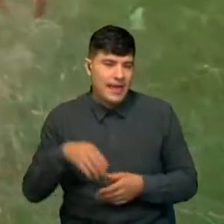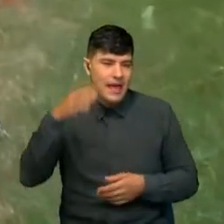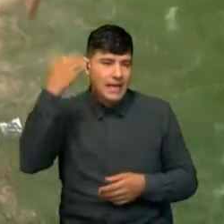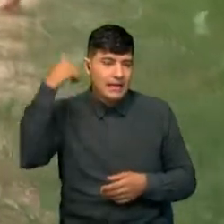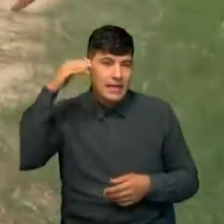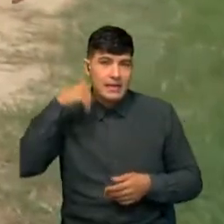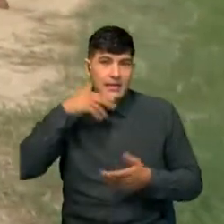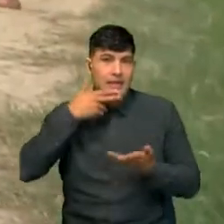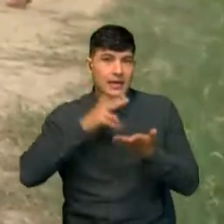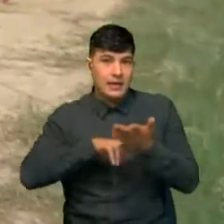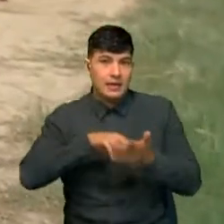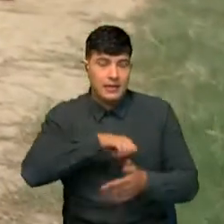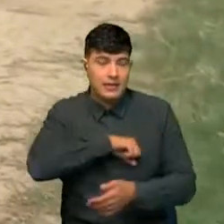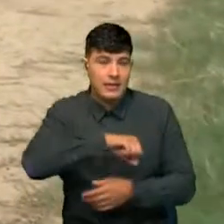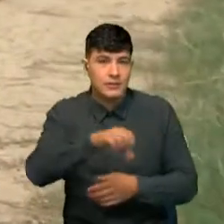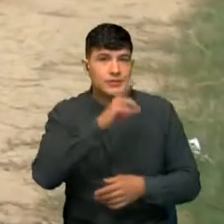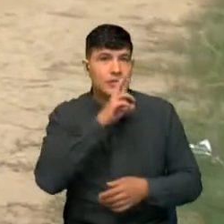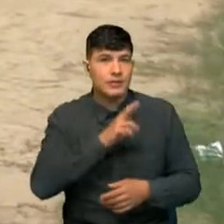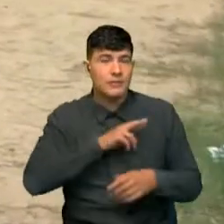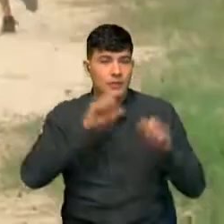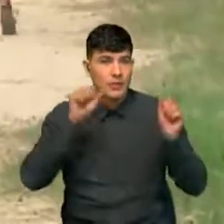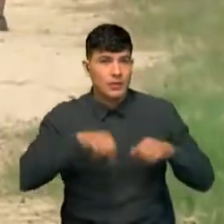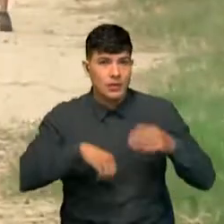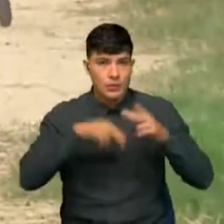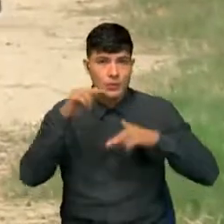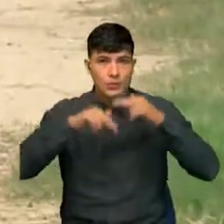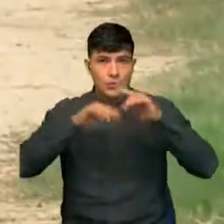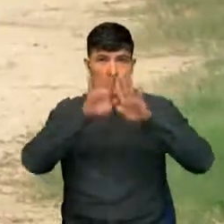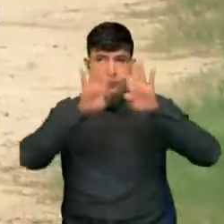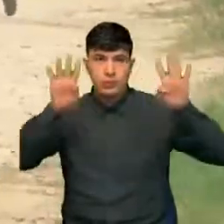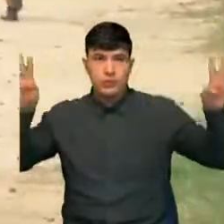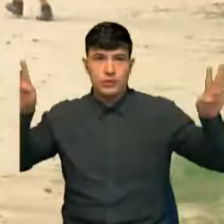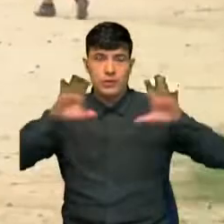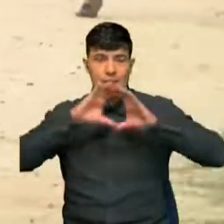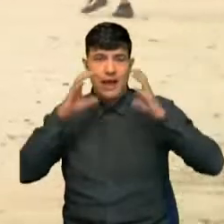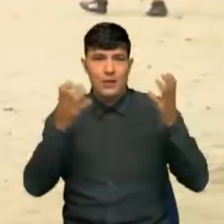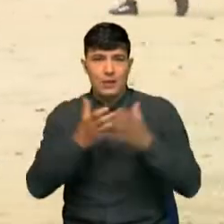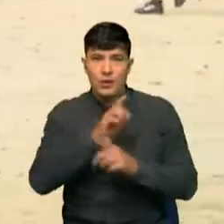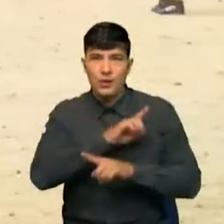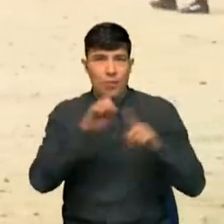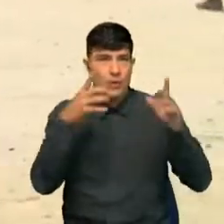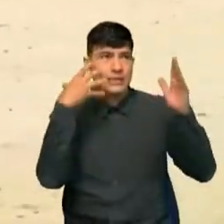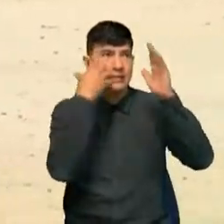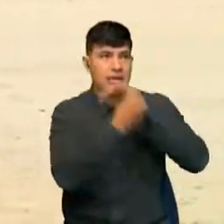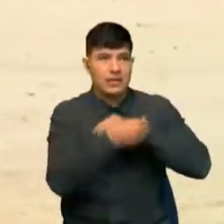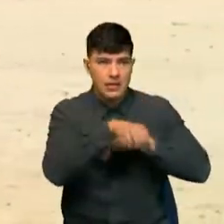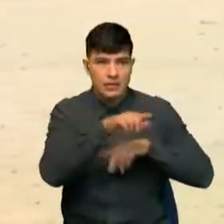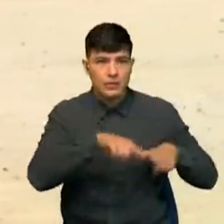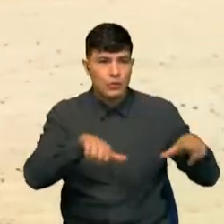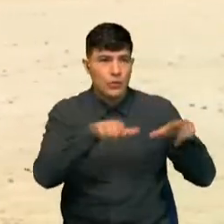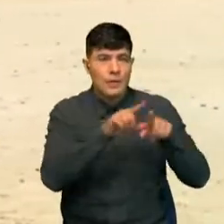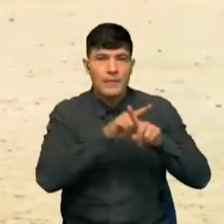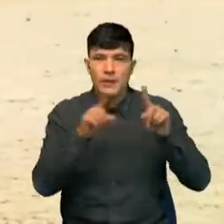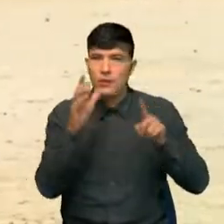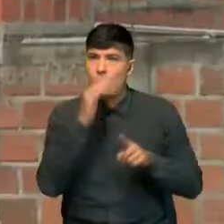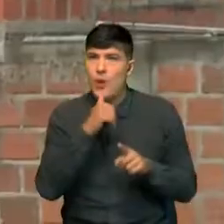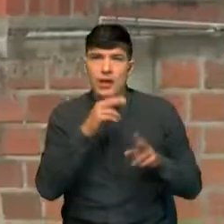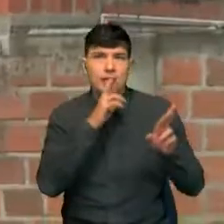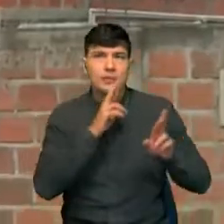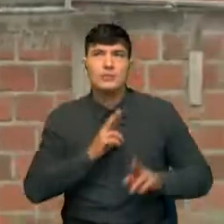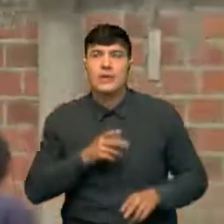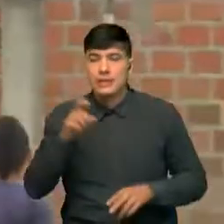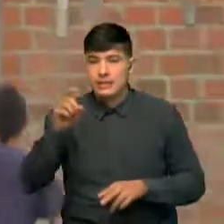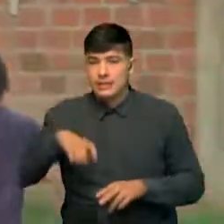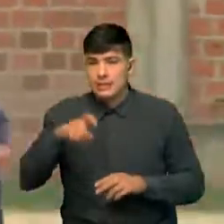pasado varios derechos de petición para poner una malla que permita que el balón no se salga del lugar, no han obtenido respuesta. Solicitan que les